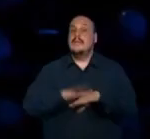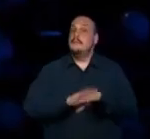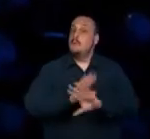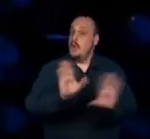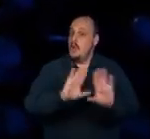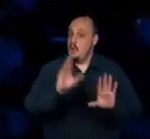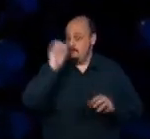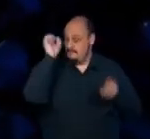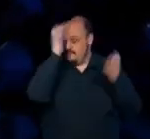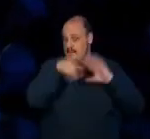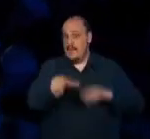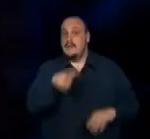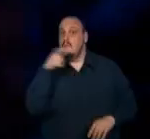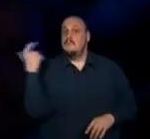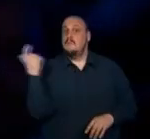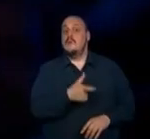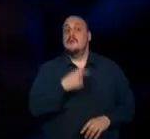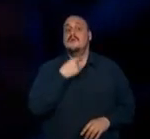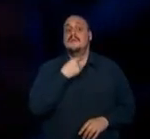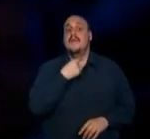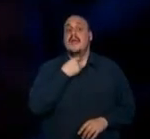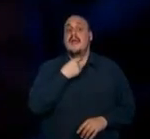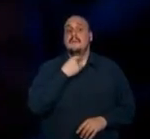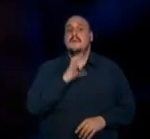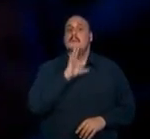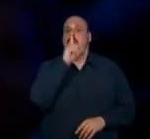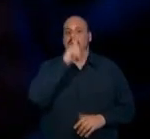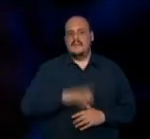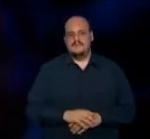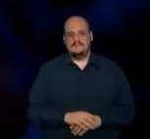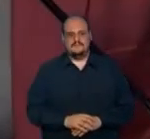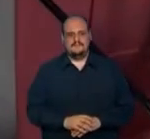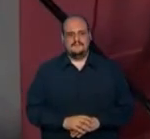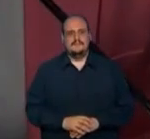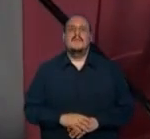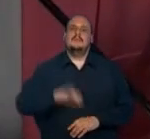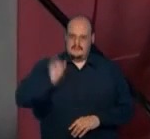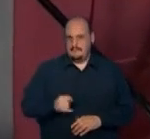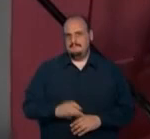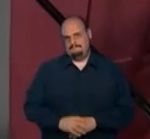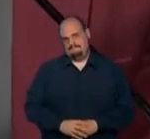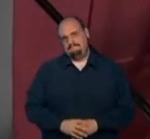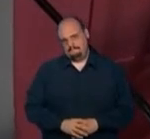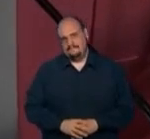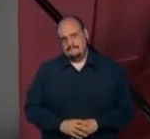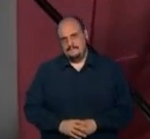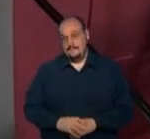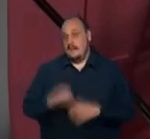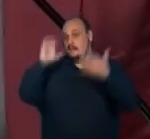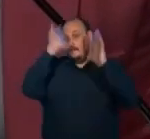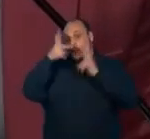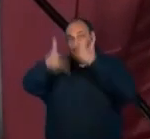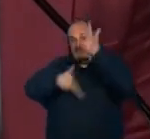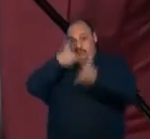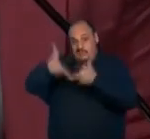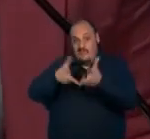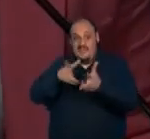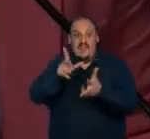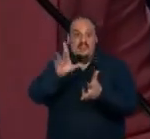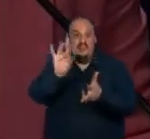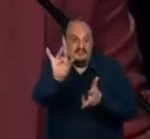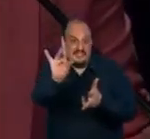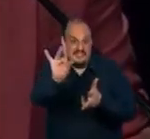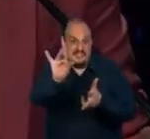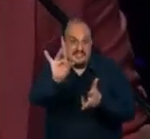m hubo un pedido de derecho a réplica en este caso de Miriam breckman cuando mi ley te habla en difícil lo